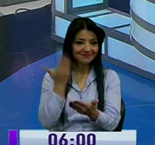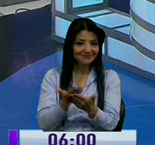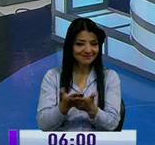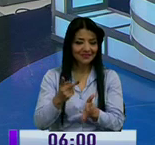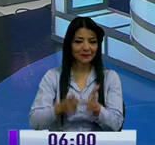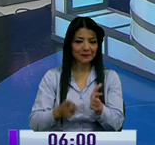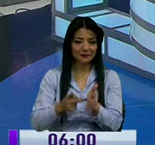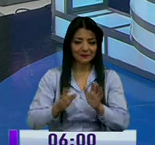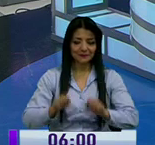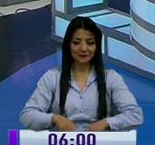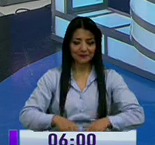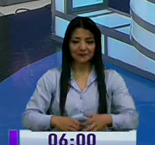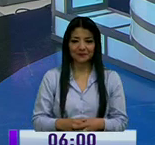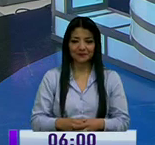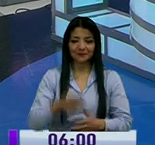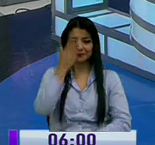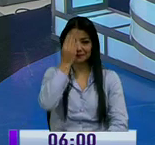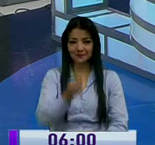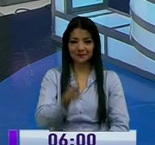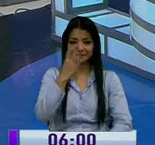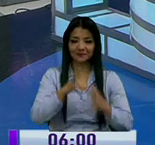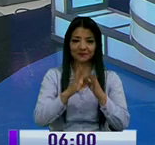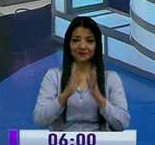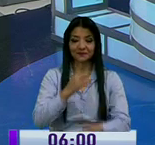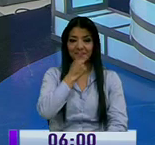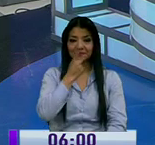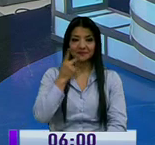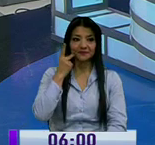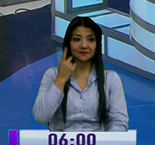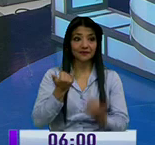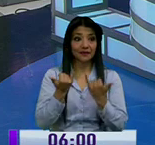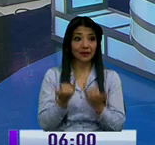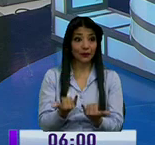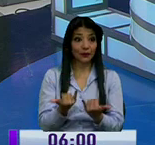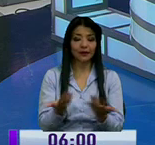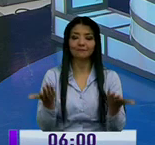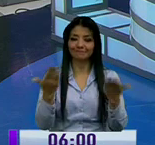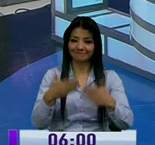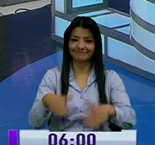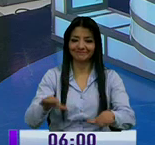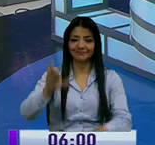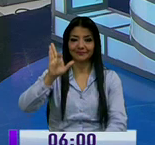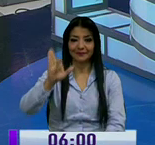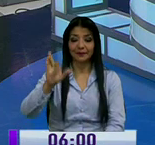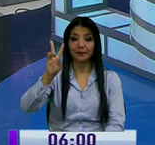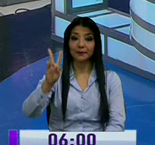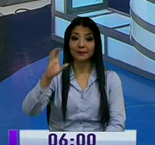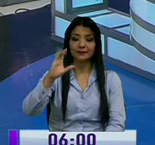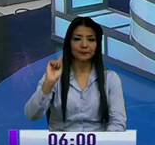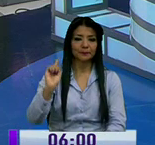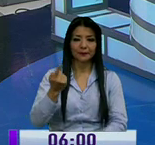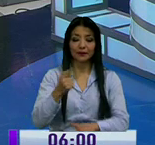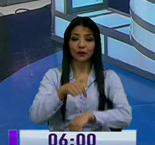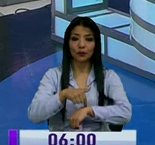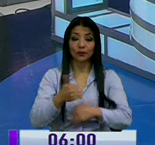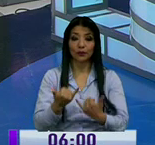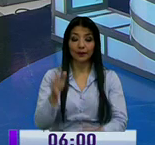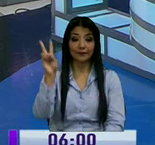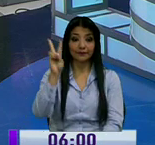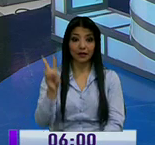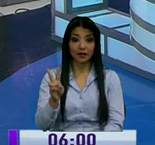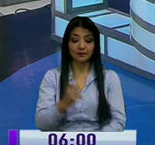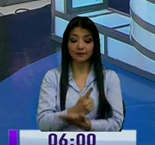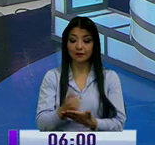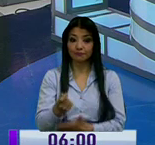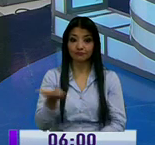ti. Dorianita, amigos televidentes, muy buenos días. Estamos ya en una emisión más de TVC a primera hora en este día viernes. Ya llegó el fin